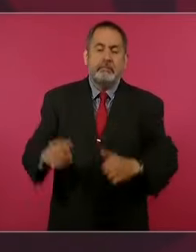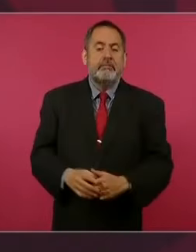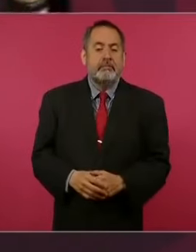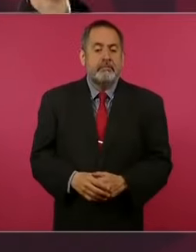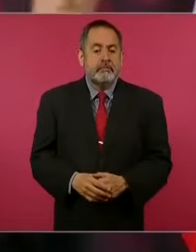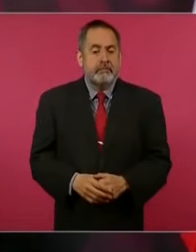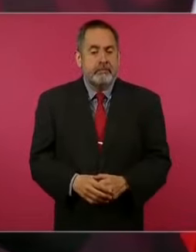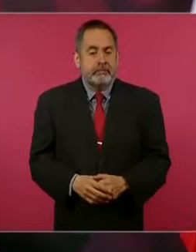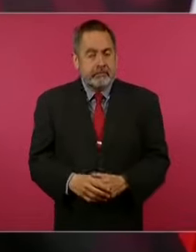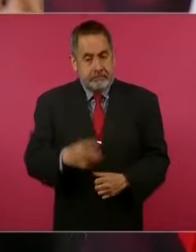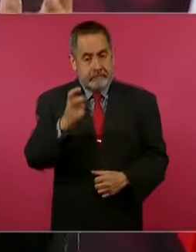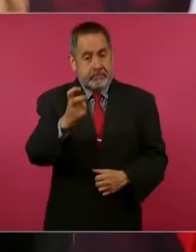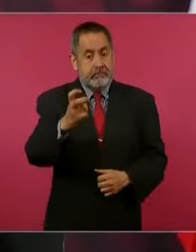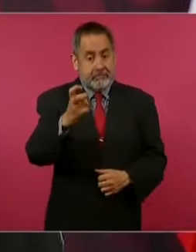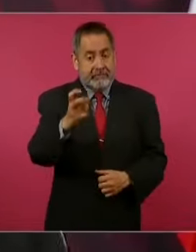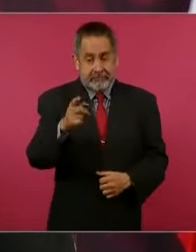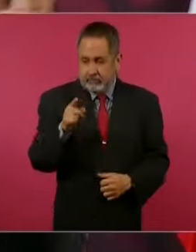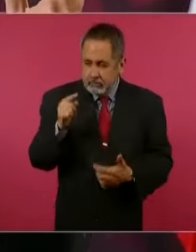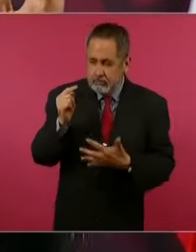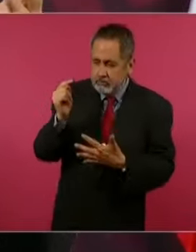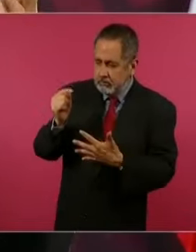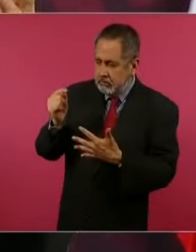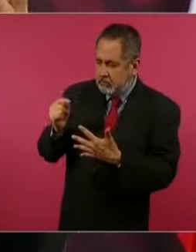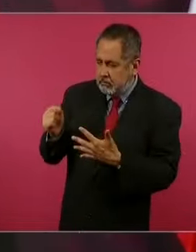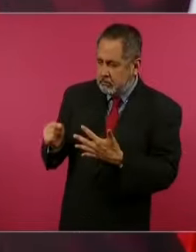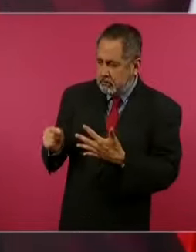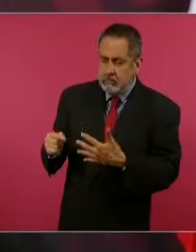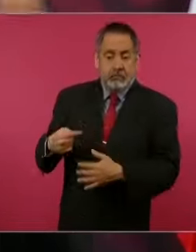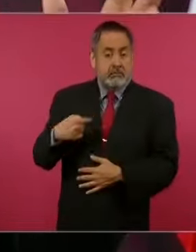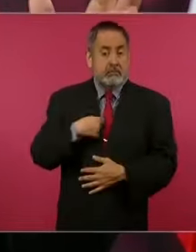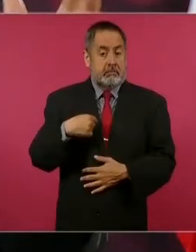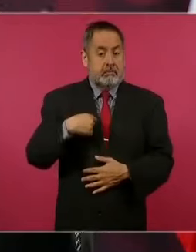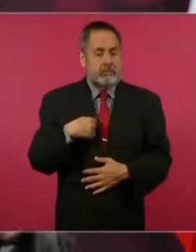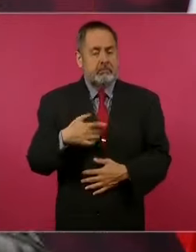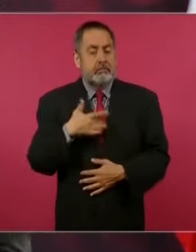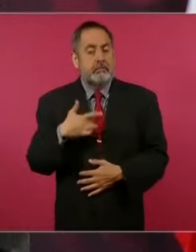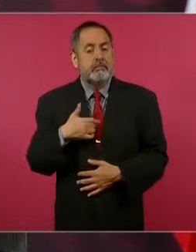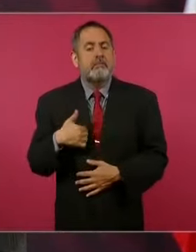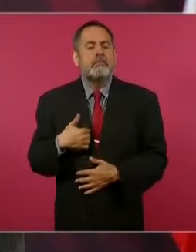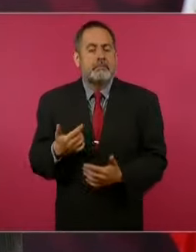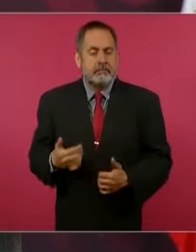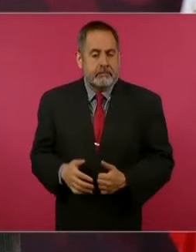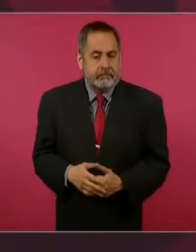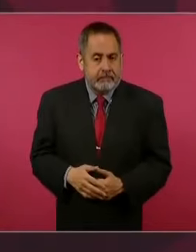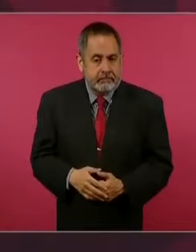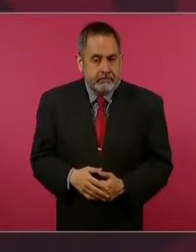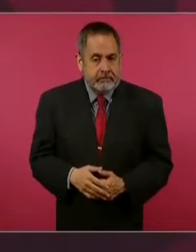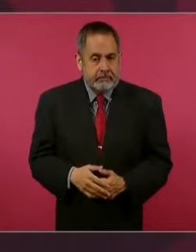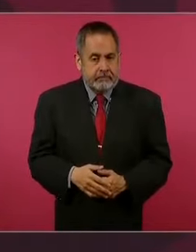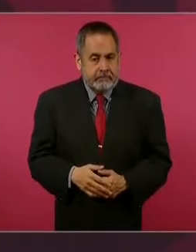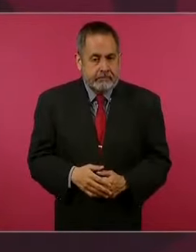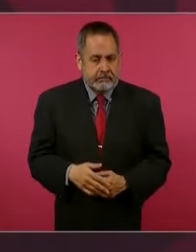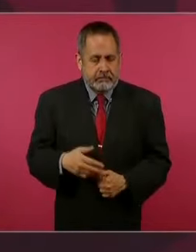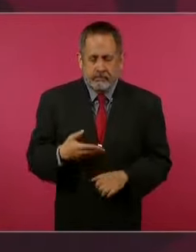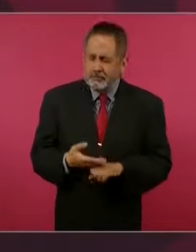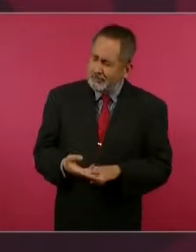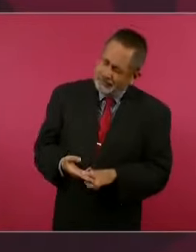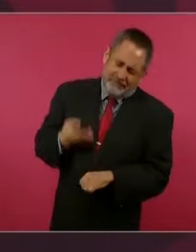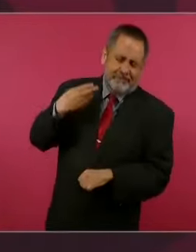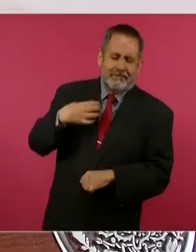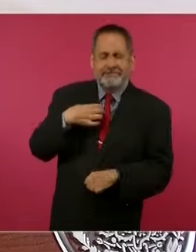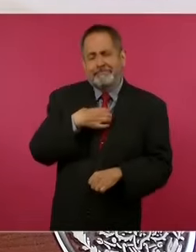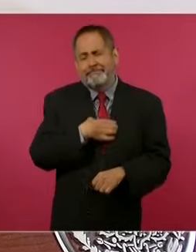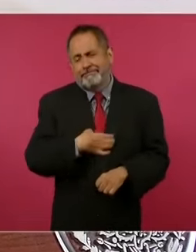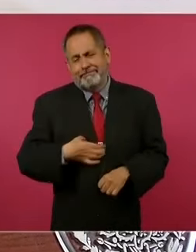Si por eso estoy eh, muy contento.